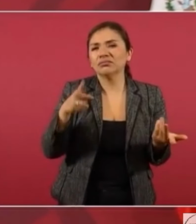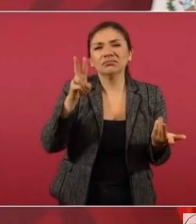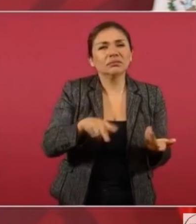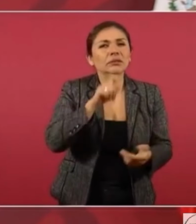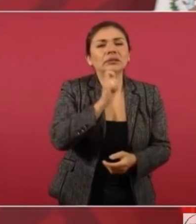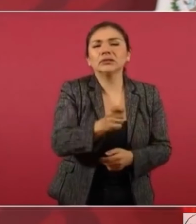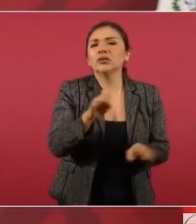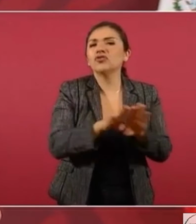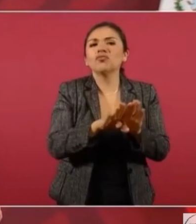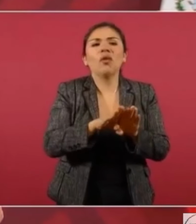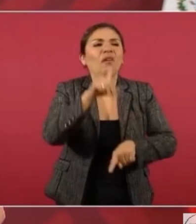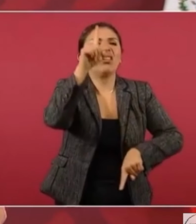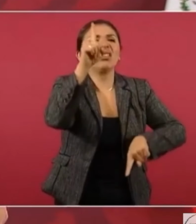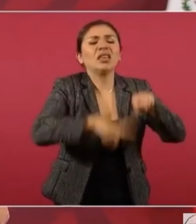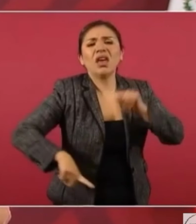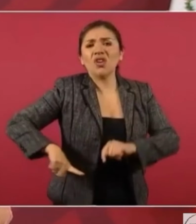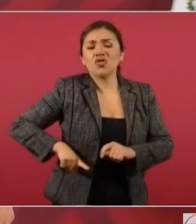privatización,